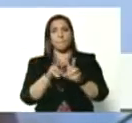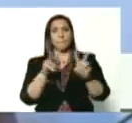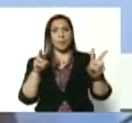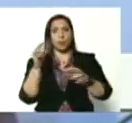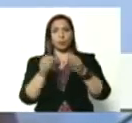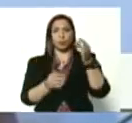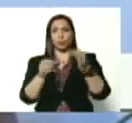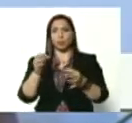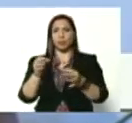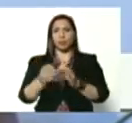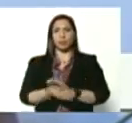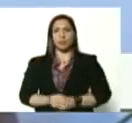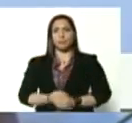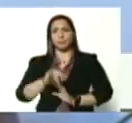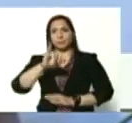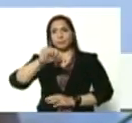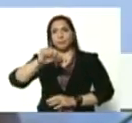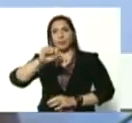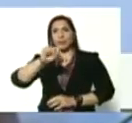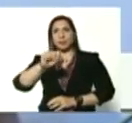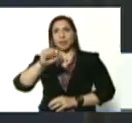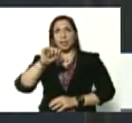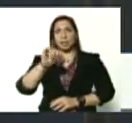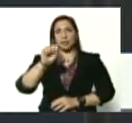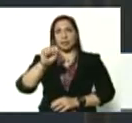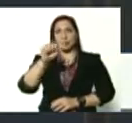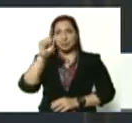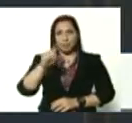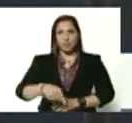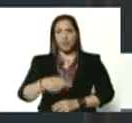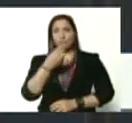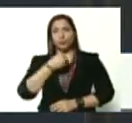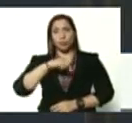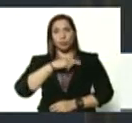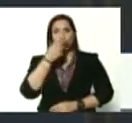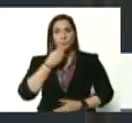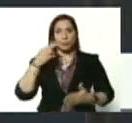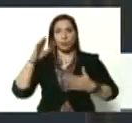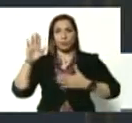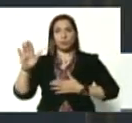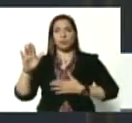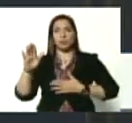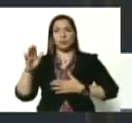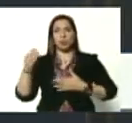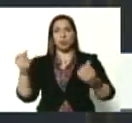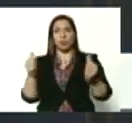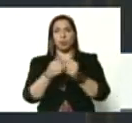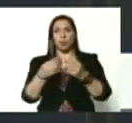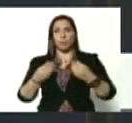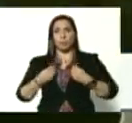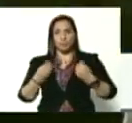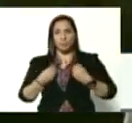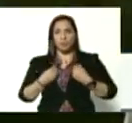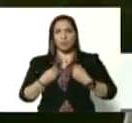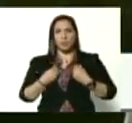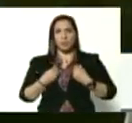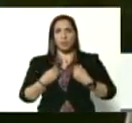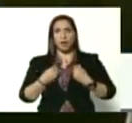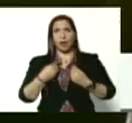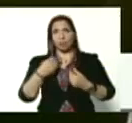del profeta isaías nuestro compromiso es con la vida frente al manejo de la pandemia para reducir la población mundial